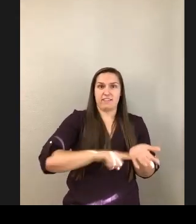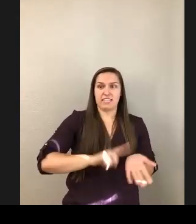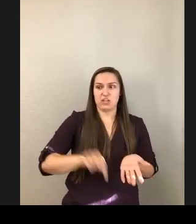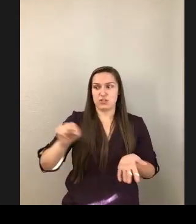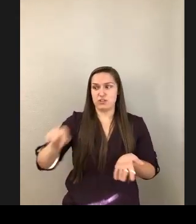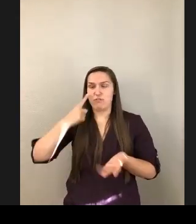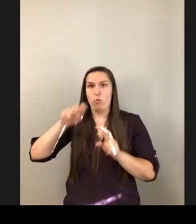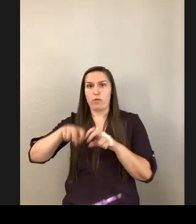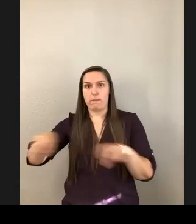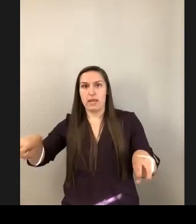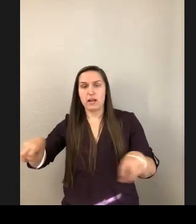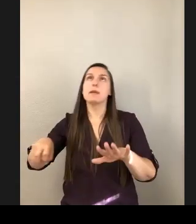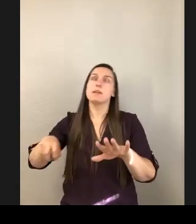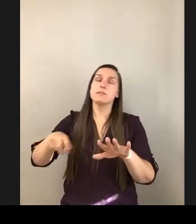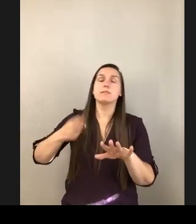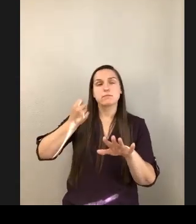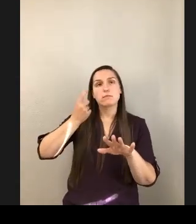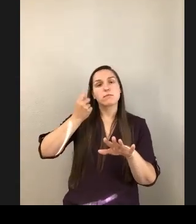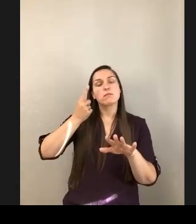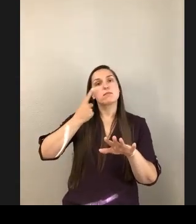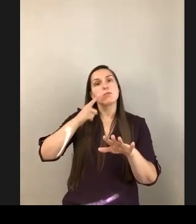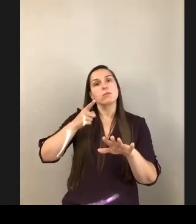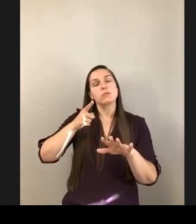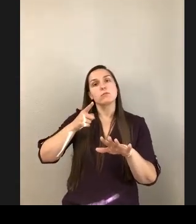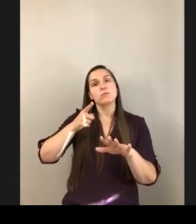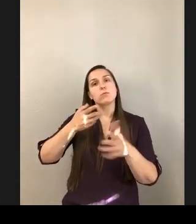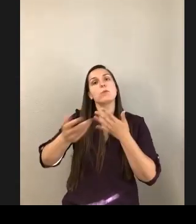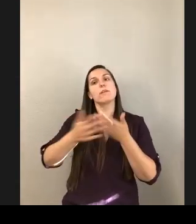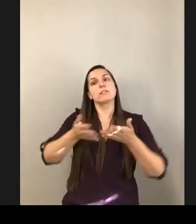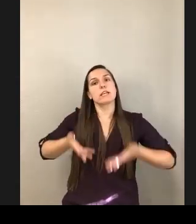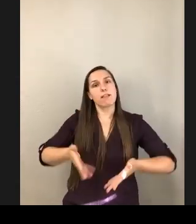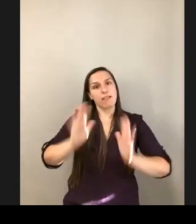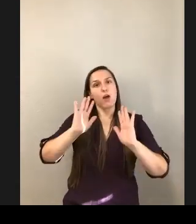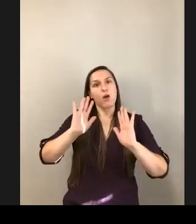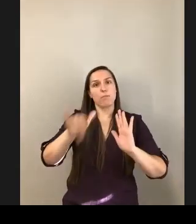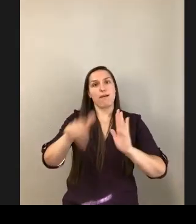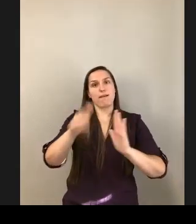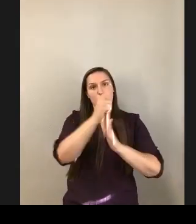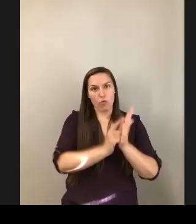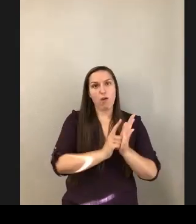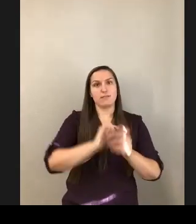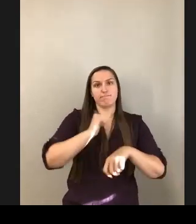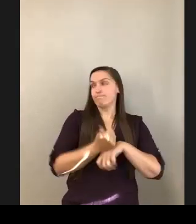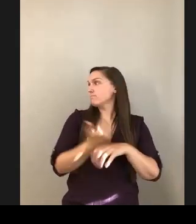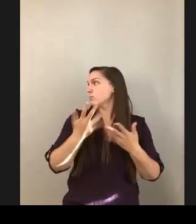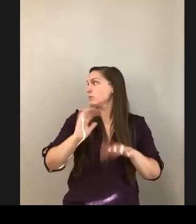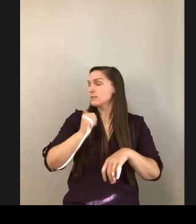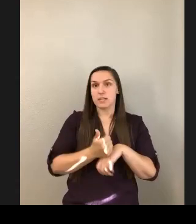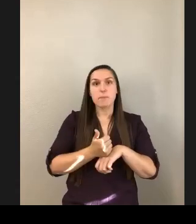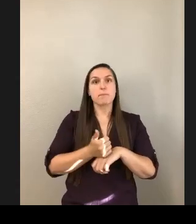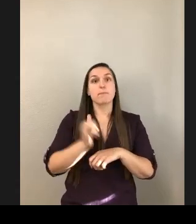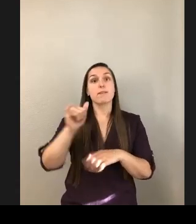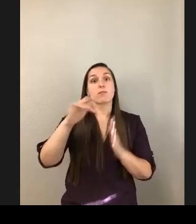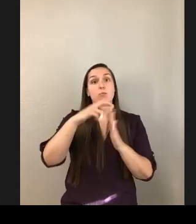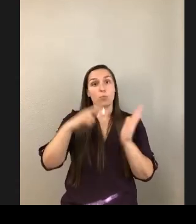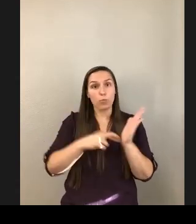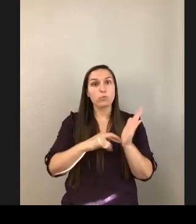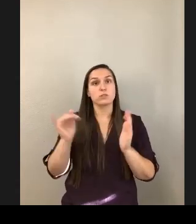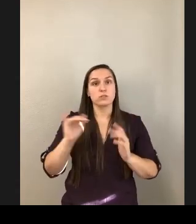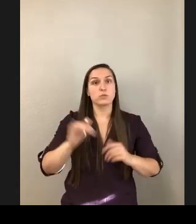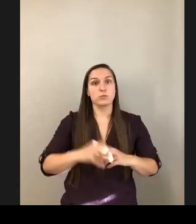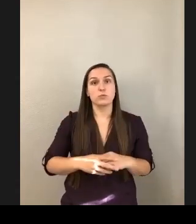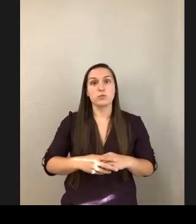para retirar esa información o evitar comunicar esa información. Es parte de la ordenanza,